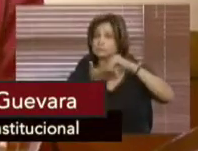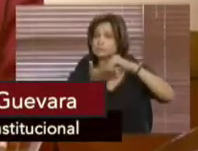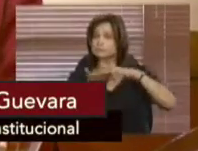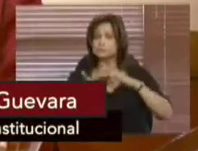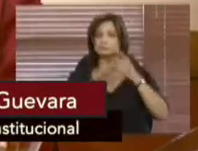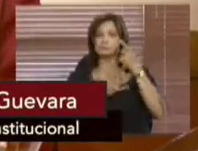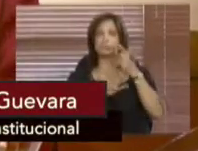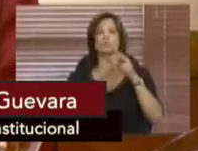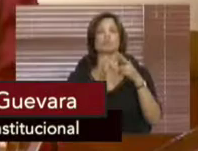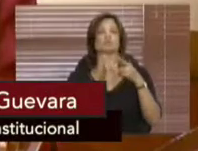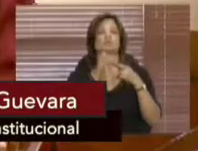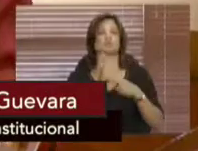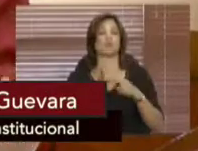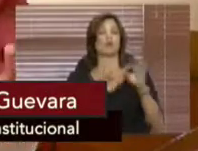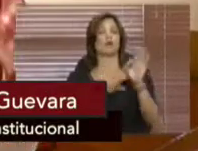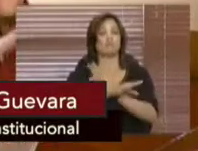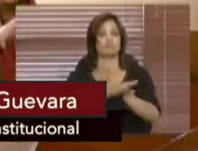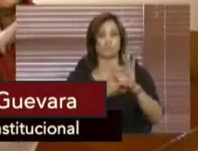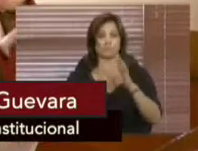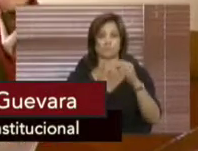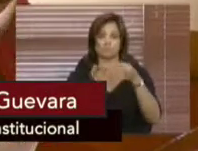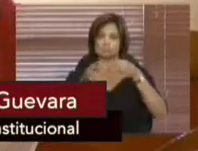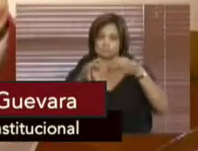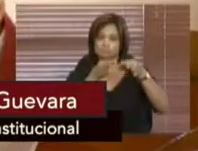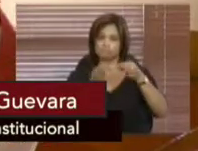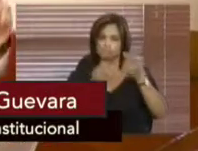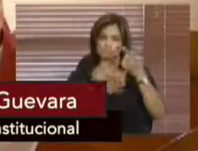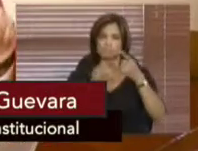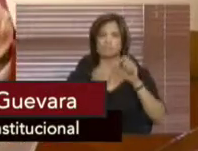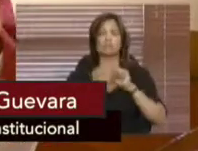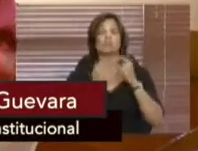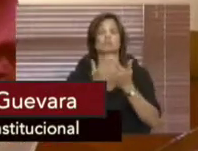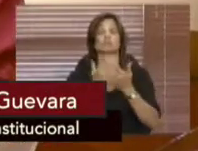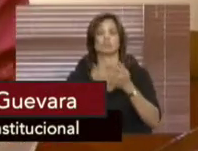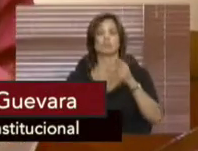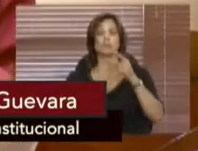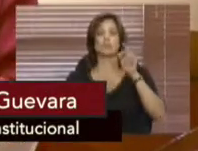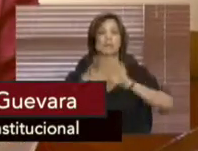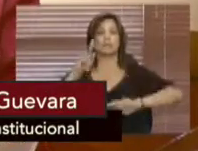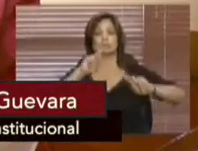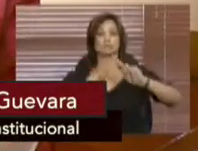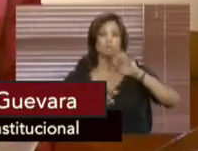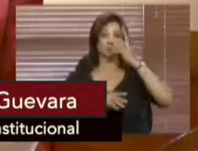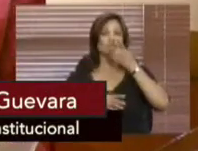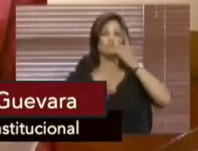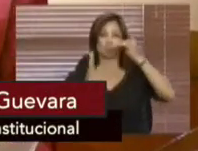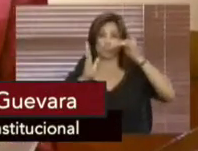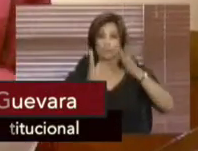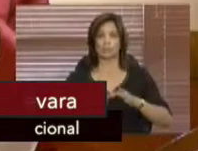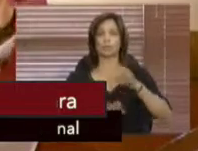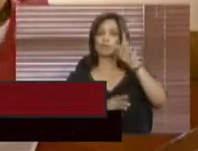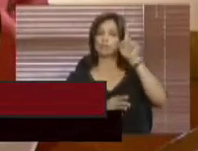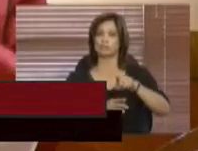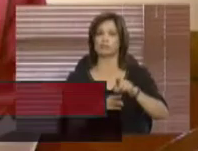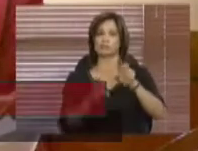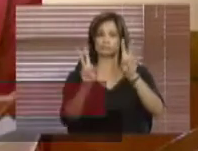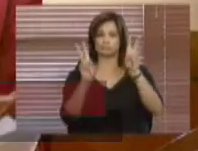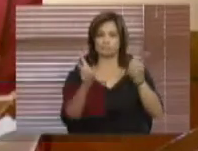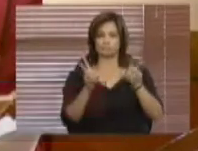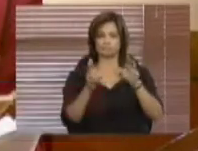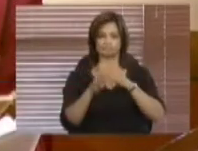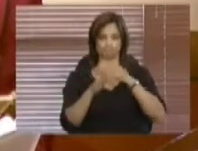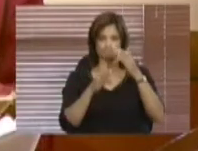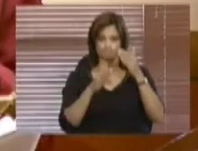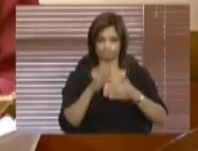los paradigmas de funcionamiento de la justicia que la sociedad y el pueblo dominicano merecen. Termino la primera